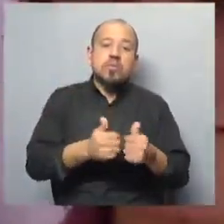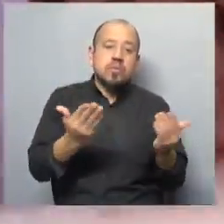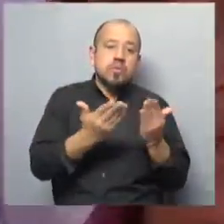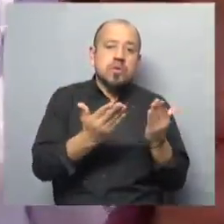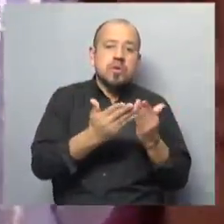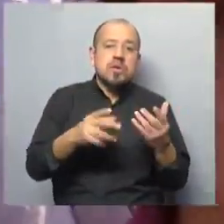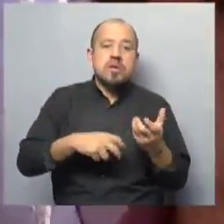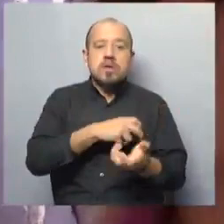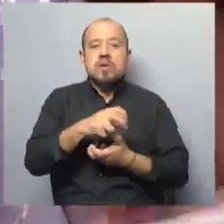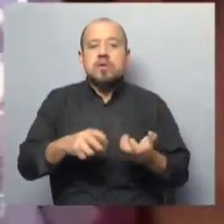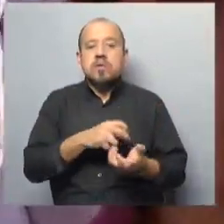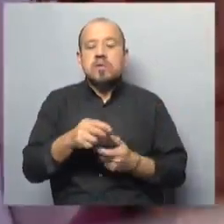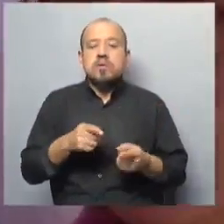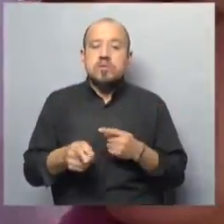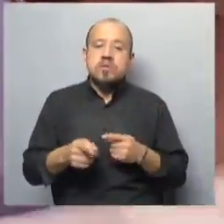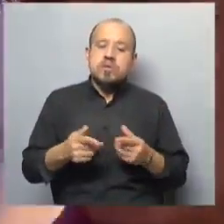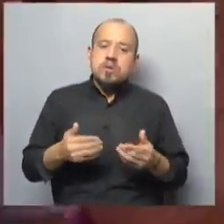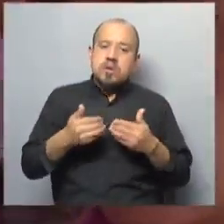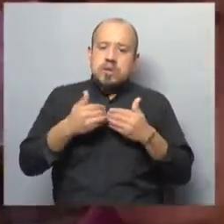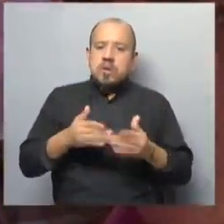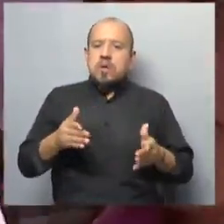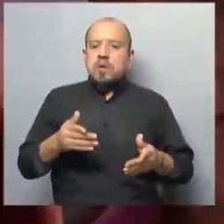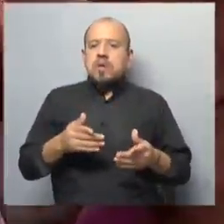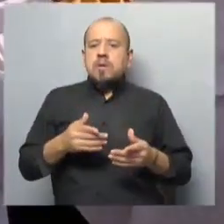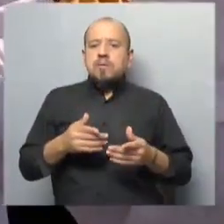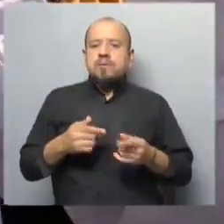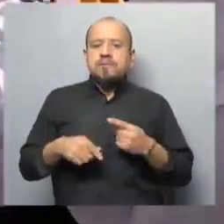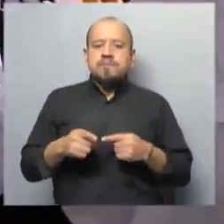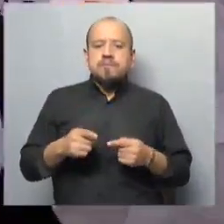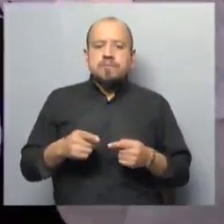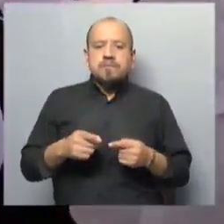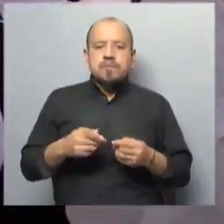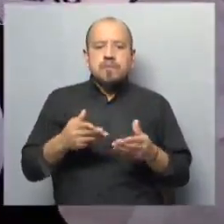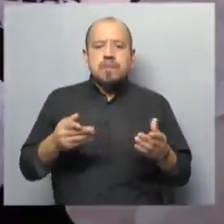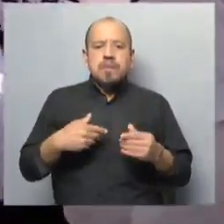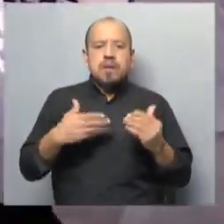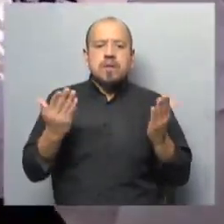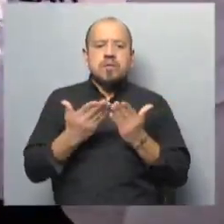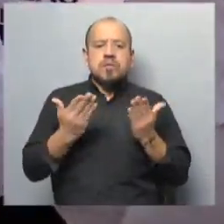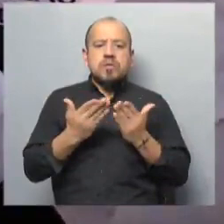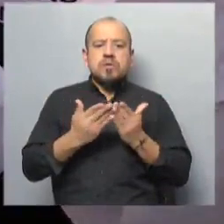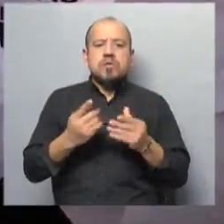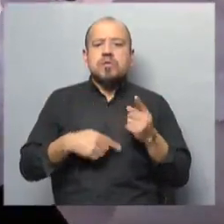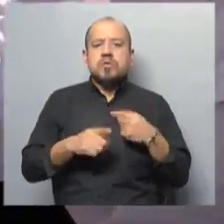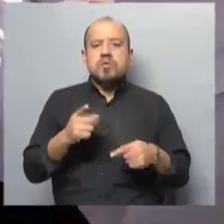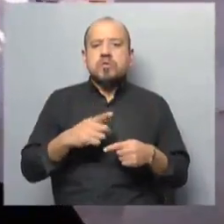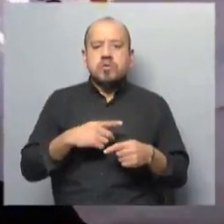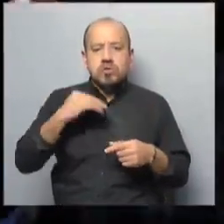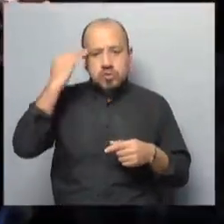este conflicto fue comenzado y fue empujado por los estudiantes, así que los docentes